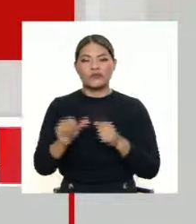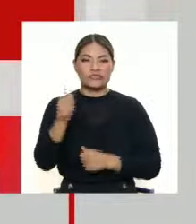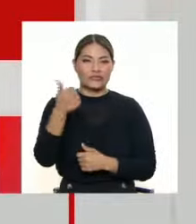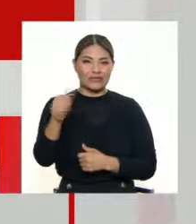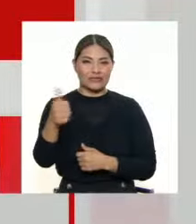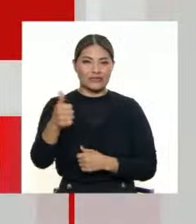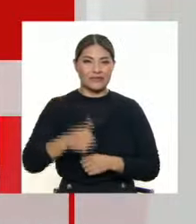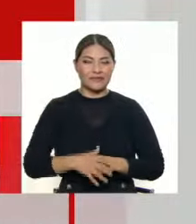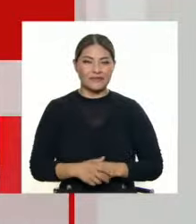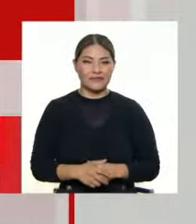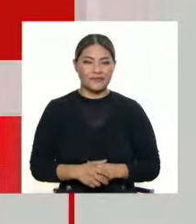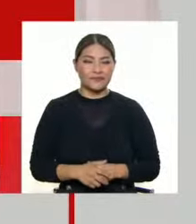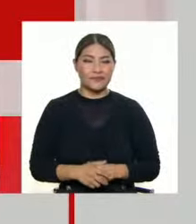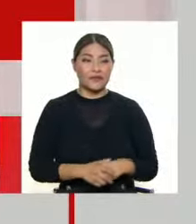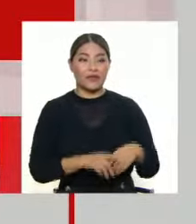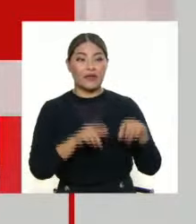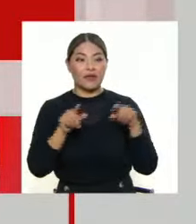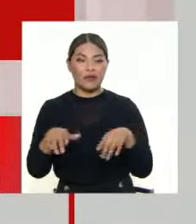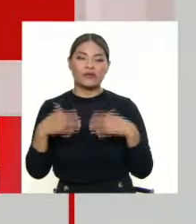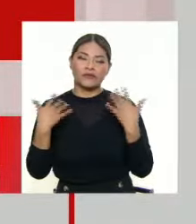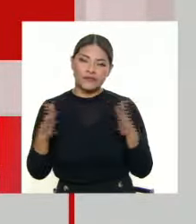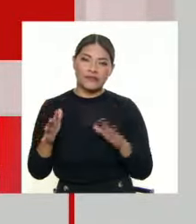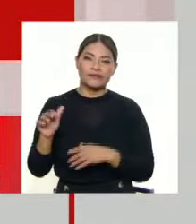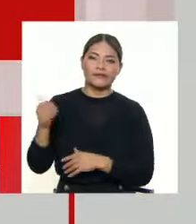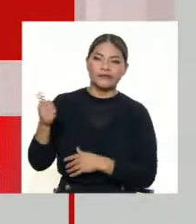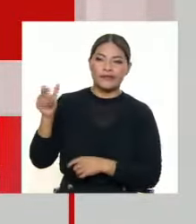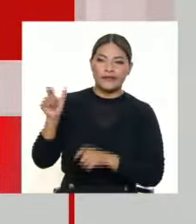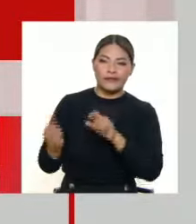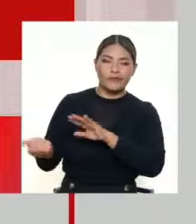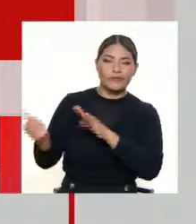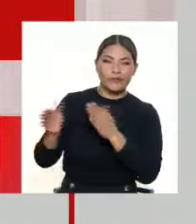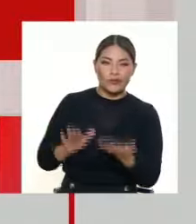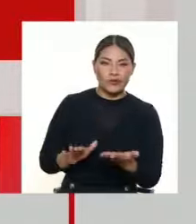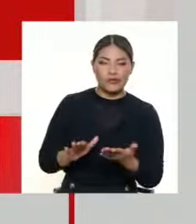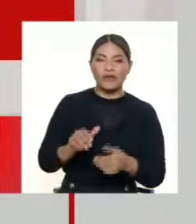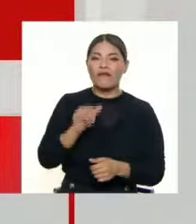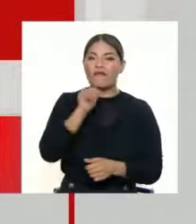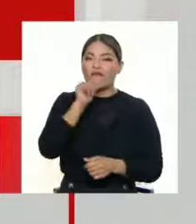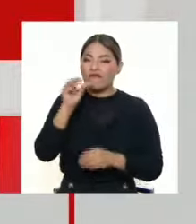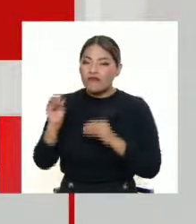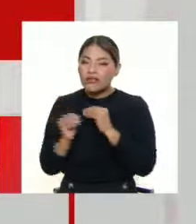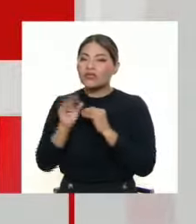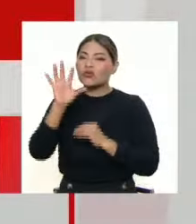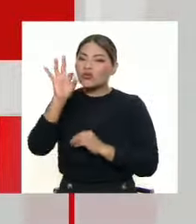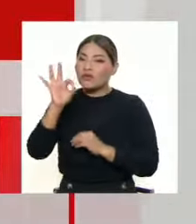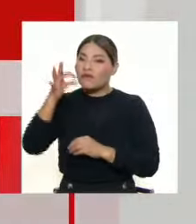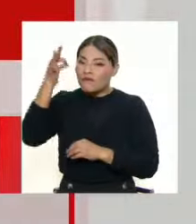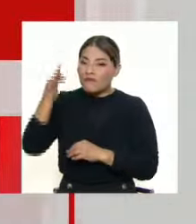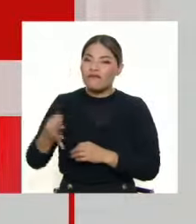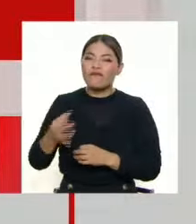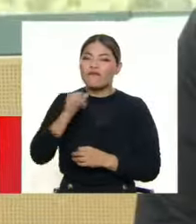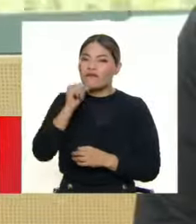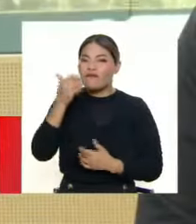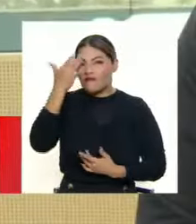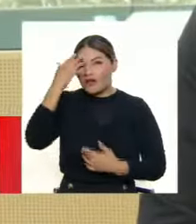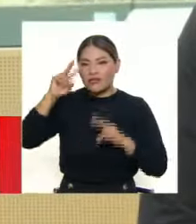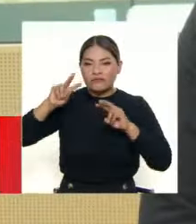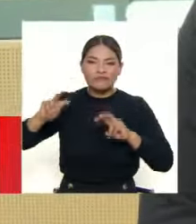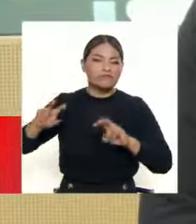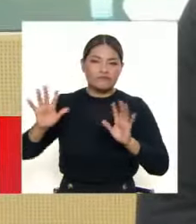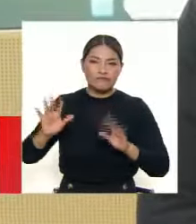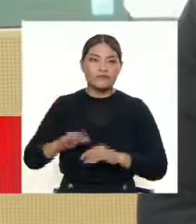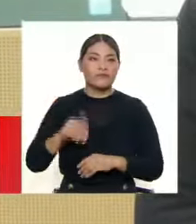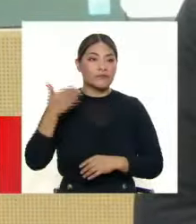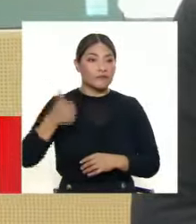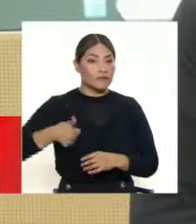Los incendios forestales van dejando 10 fallecidos, aunque hay 9 casos por confirmar, así lo señaló el jefe del INDECI. Juan